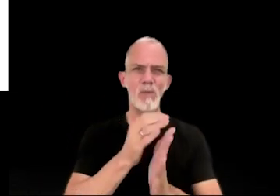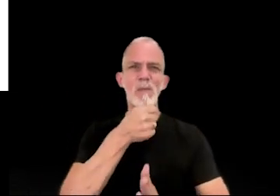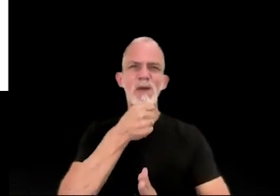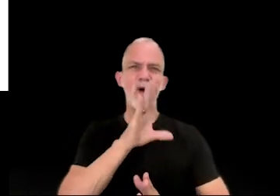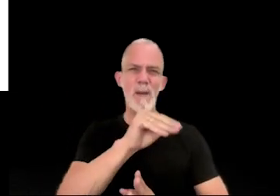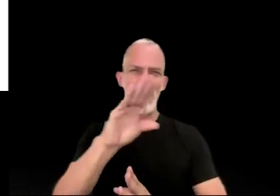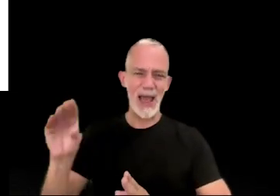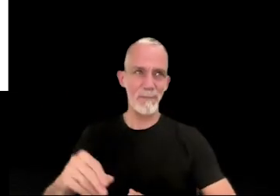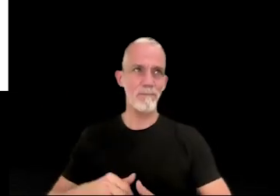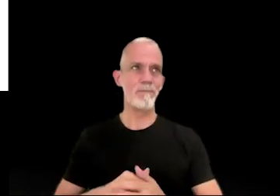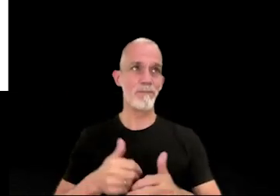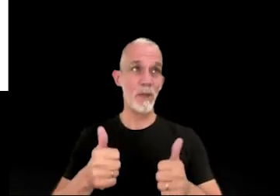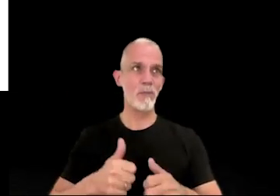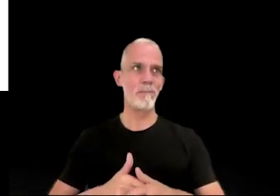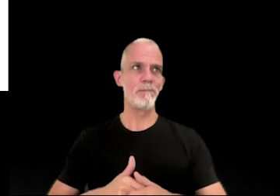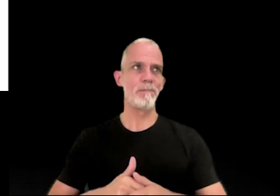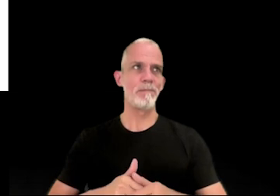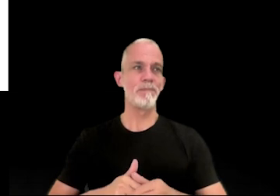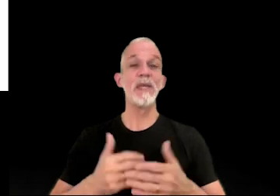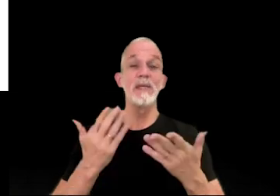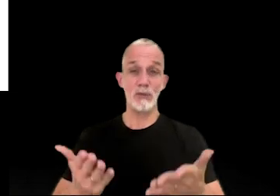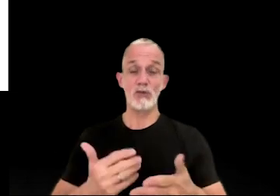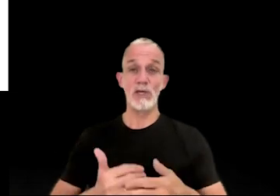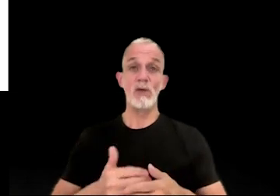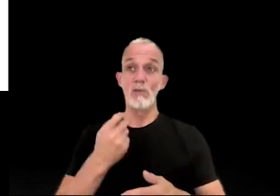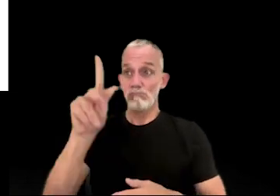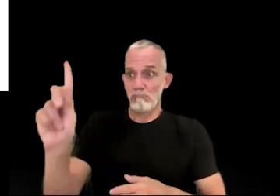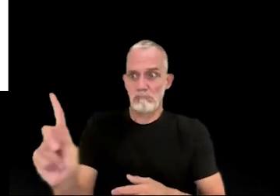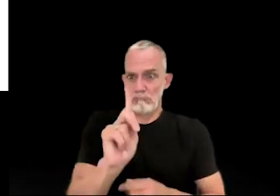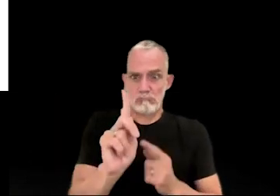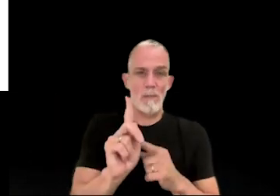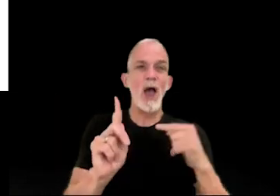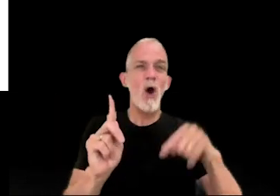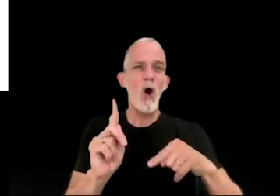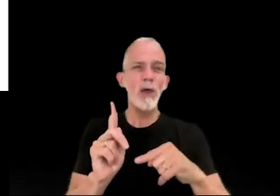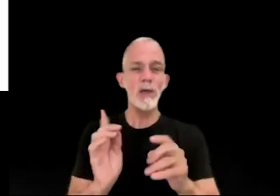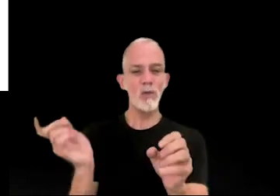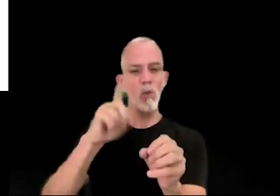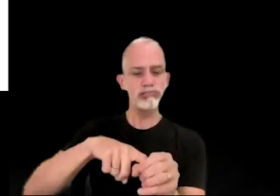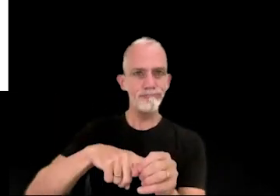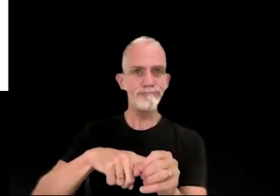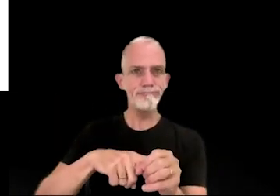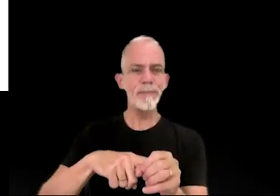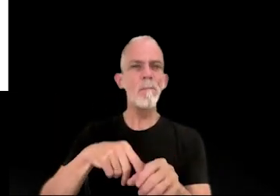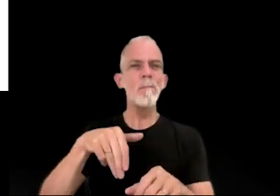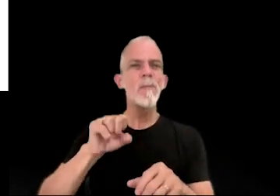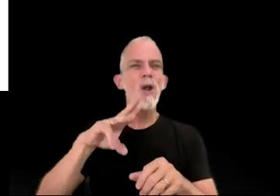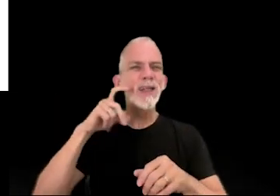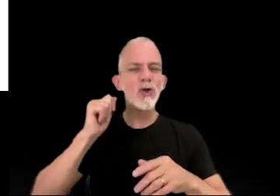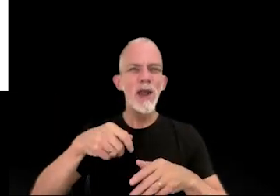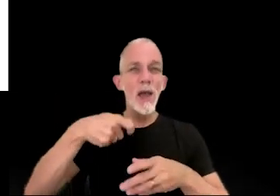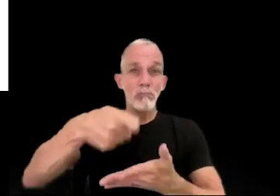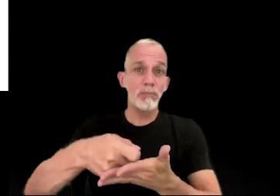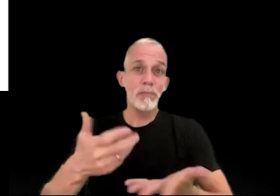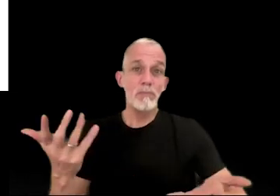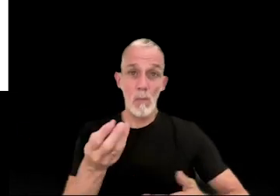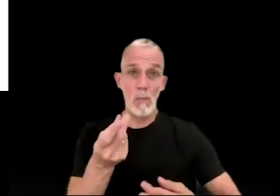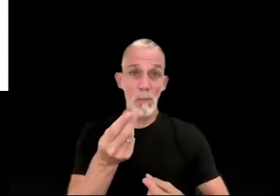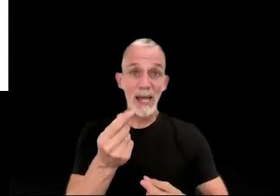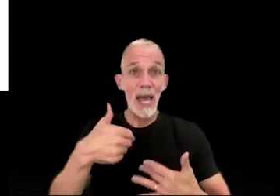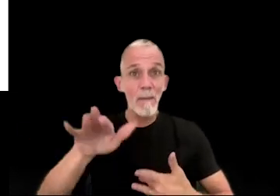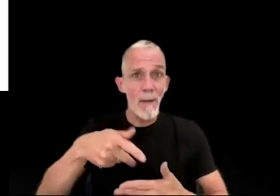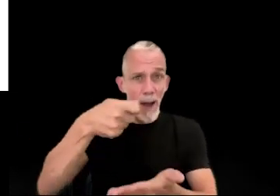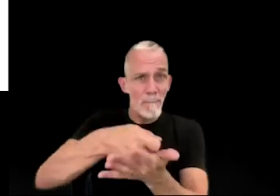está. Entonces, si un contribuyente hoy ingresa en la moratoria con un capital que va a pagar en el marco de